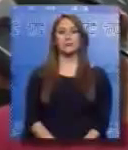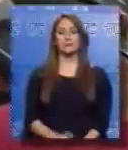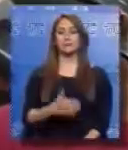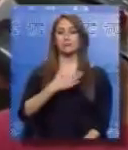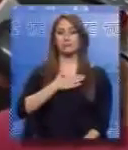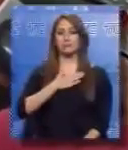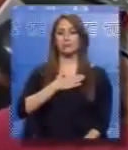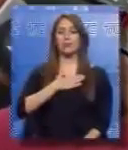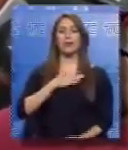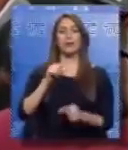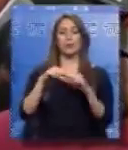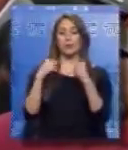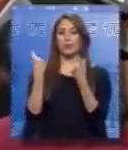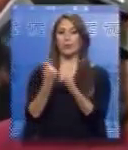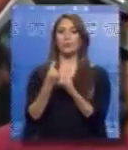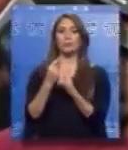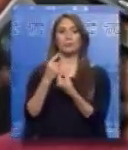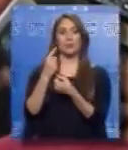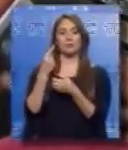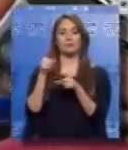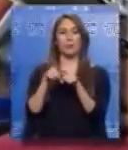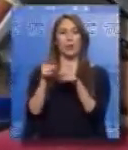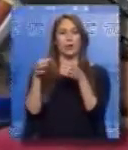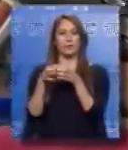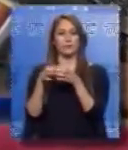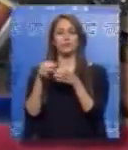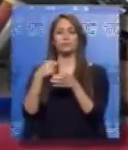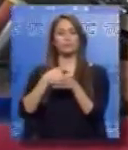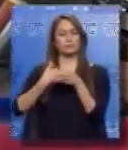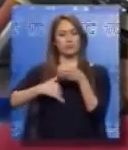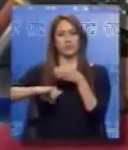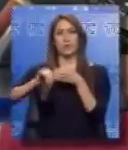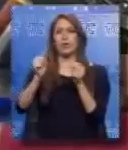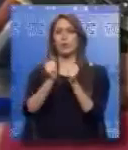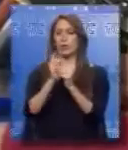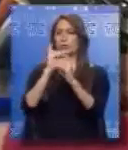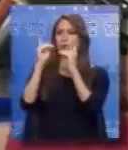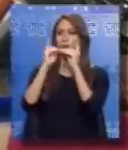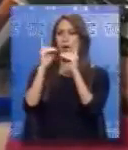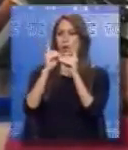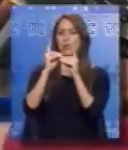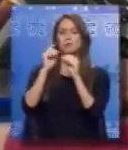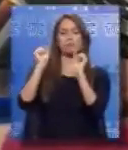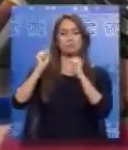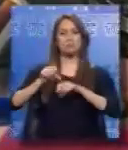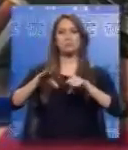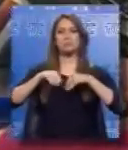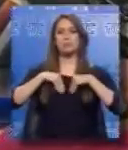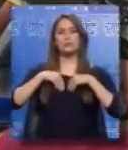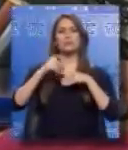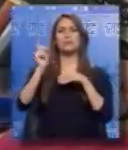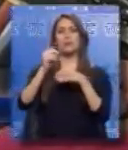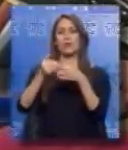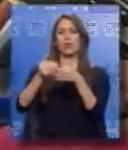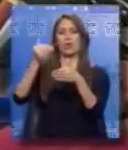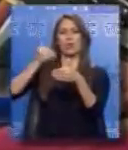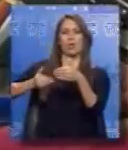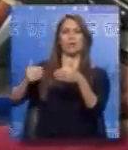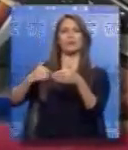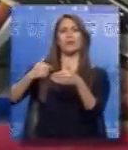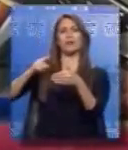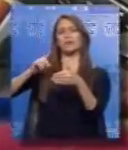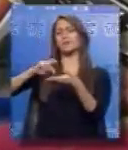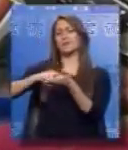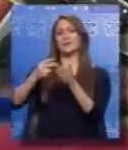Nosotros como Central Unitaria de Trabajadores siempre vamos a mantener el diálogo, siempre vamos a estar del otro lado de la acera. No nos ponemos del lado de la acera